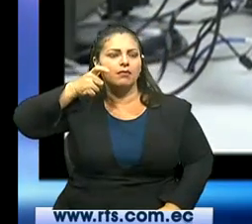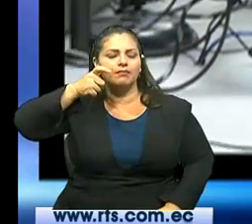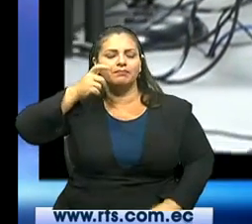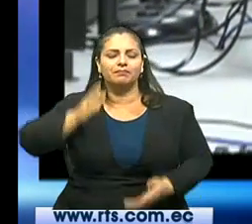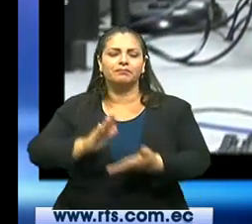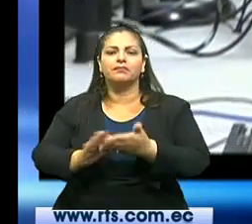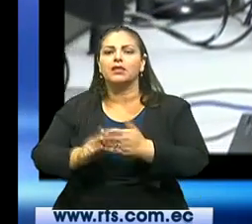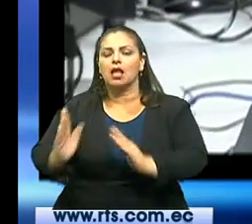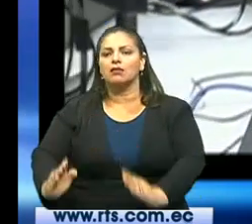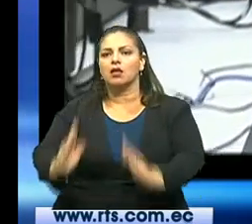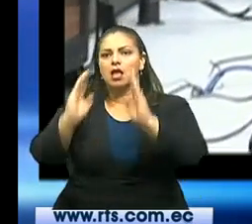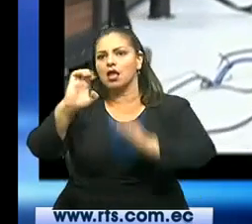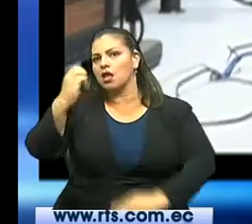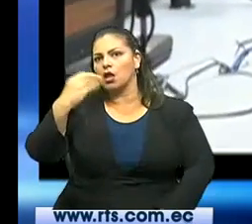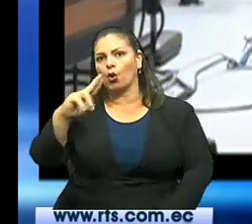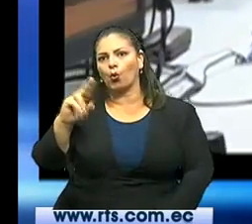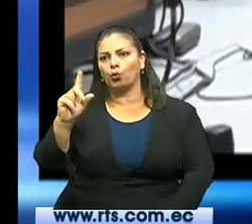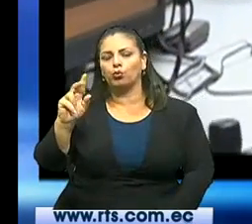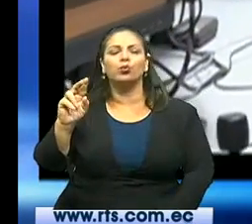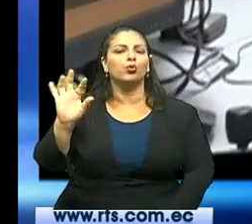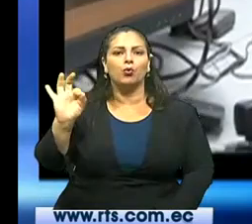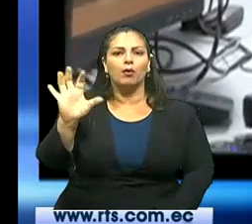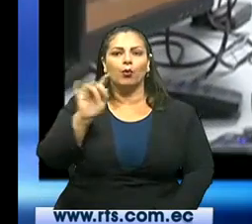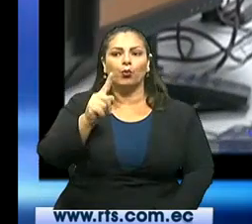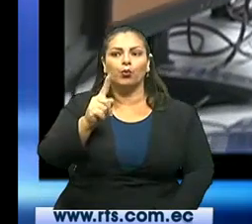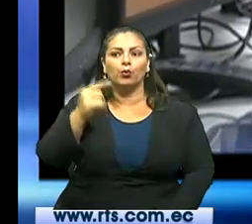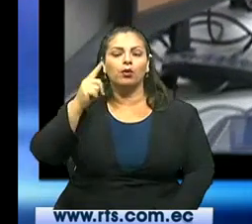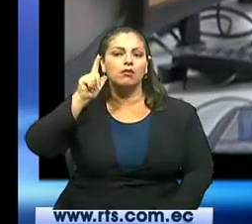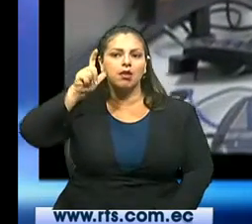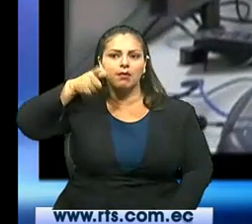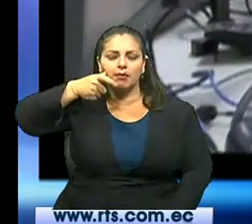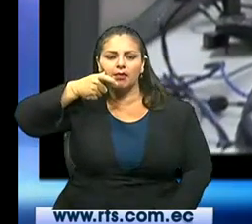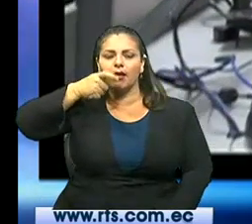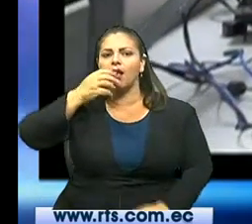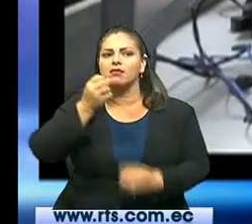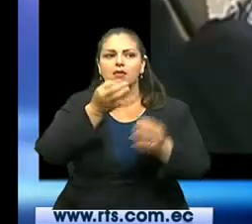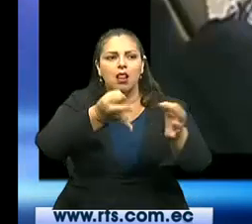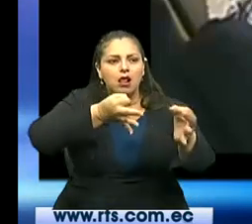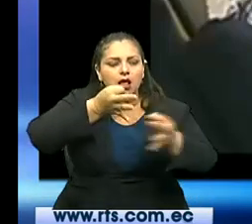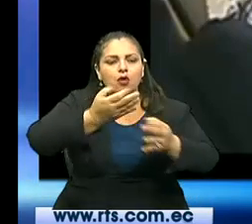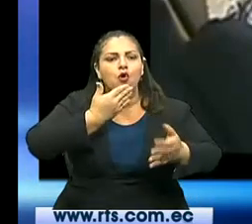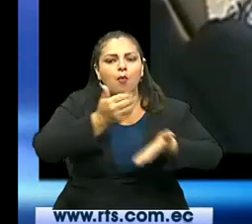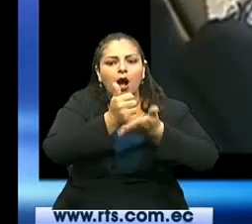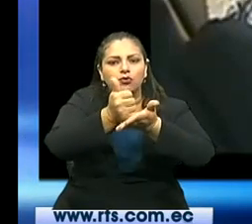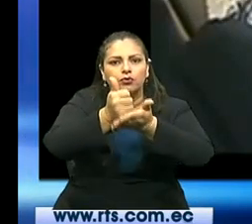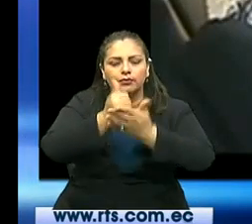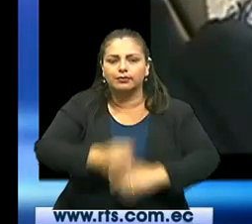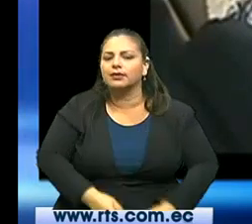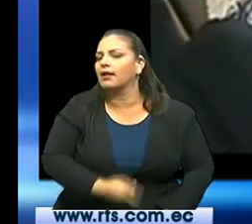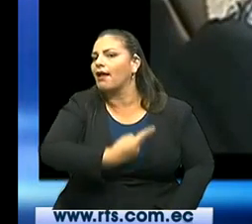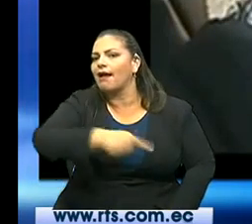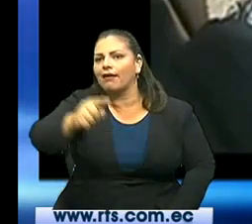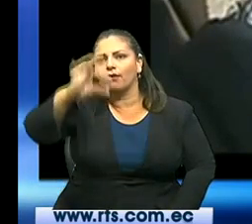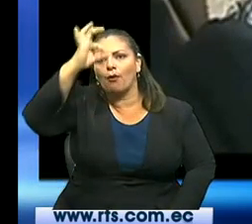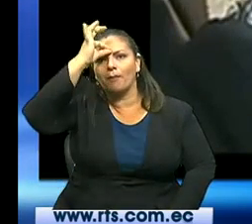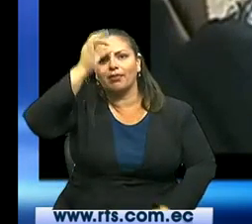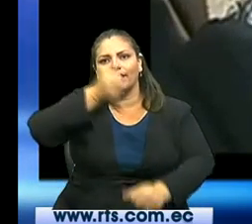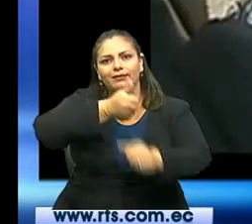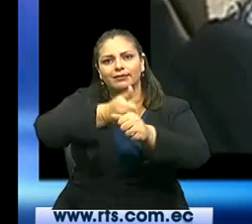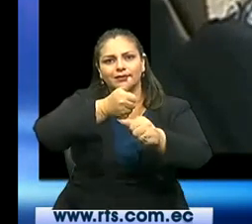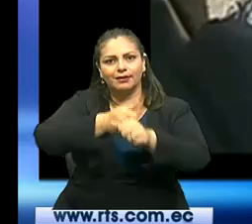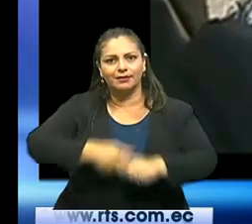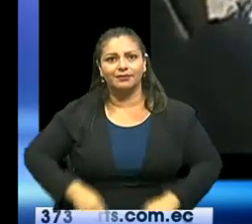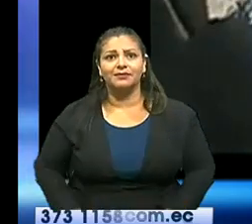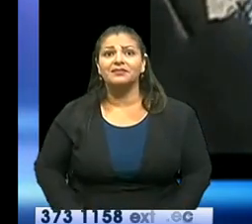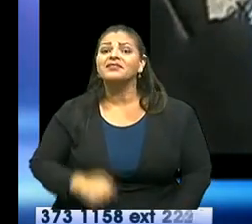familiares deciden trasladar a la paciente en un vehículo, un taxi, al centro de salud más cercano. Inmediatamente se articuló con